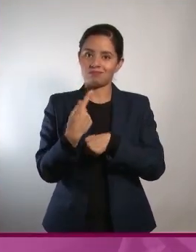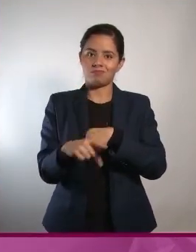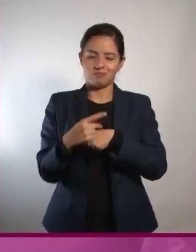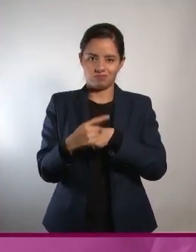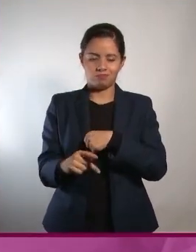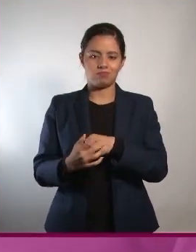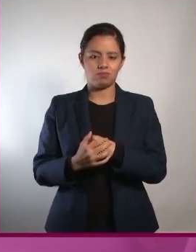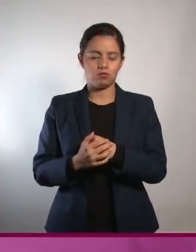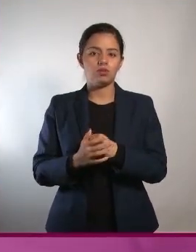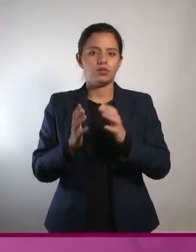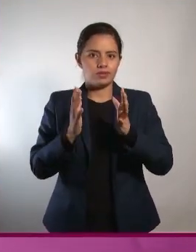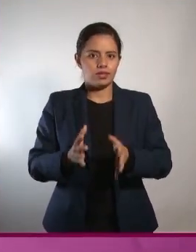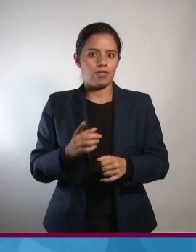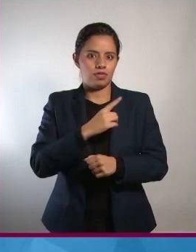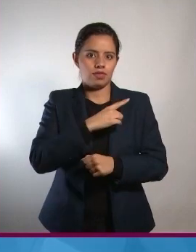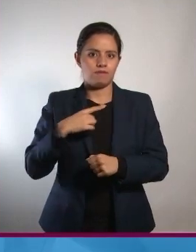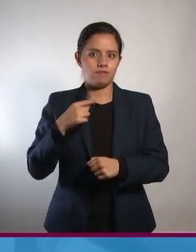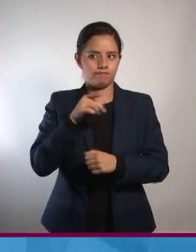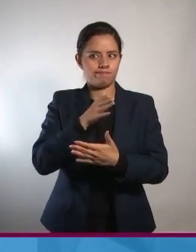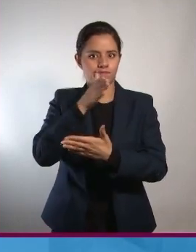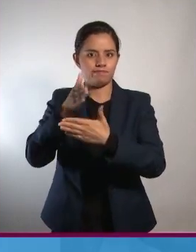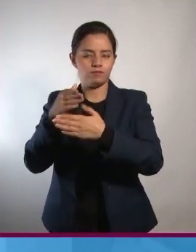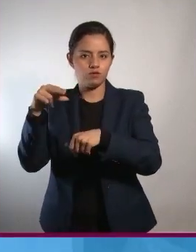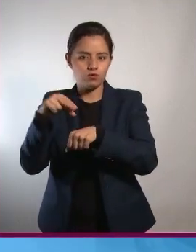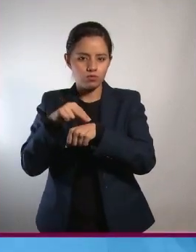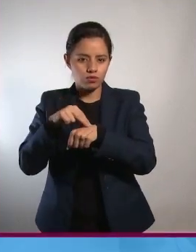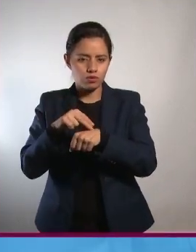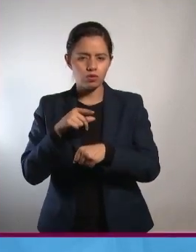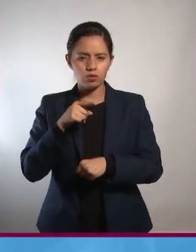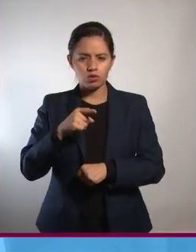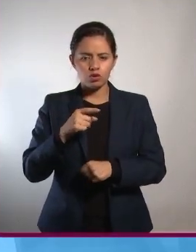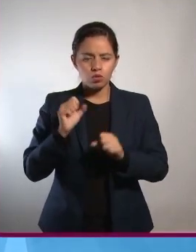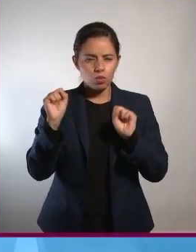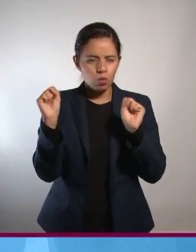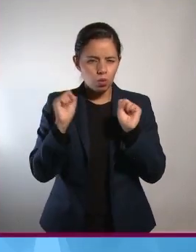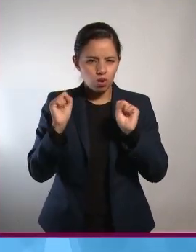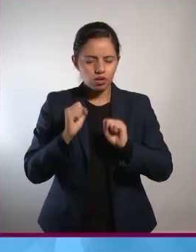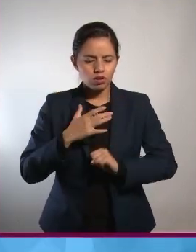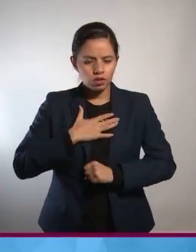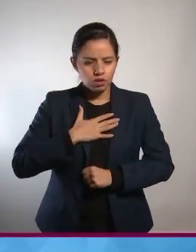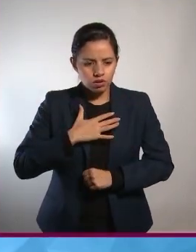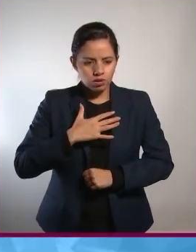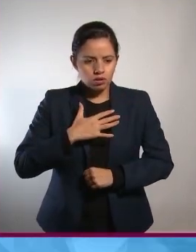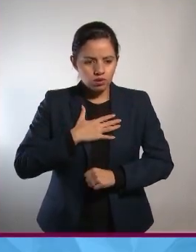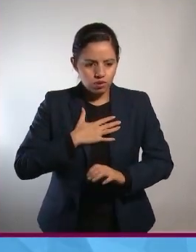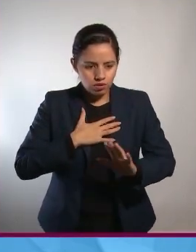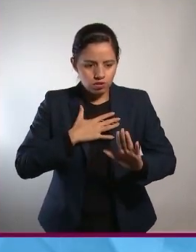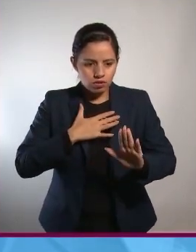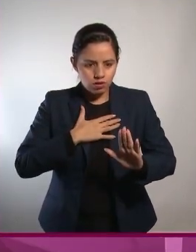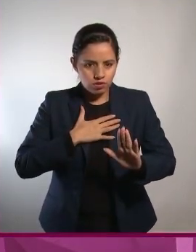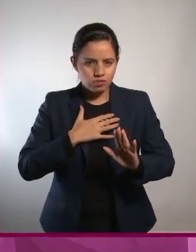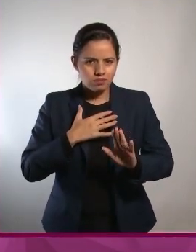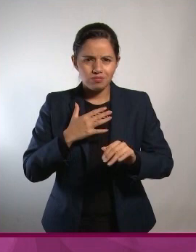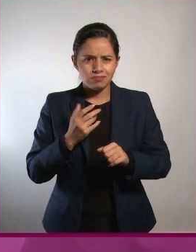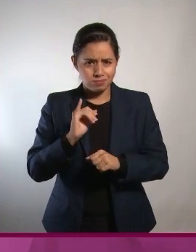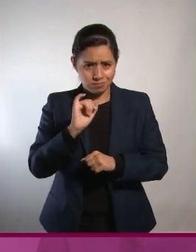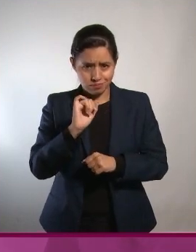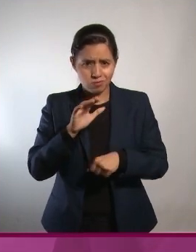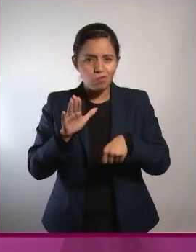o ya debemos de acudir al médico. ¿Te ha faltado el aire cuando corres? Si sí, ¿por qué?